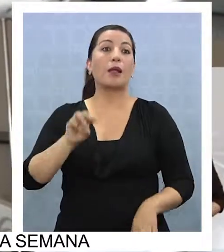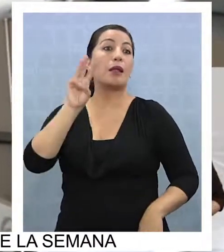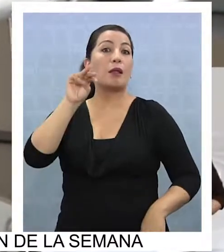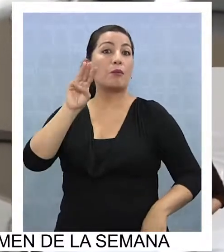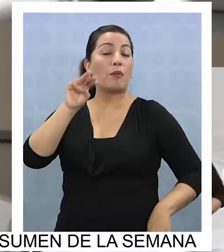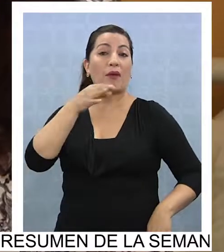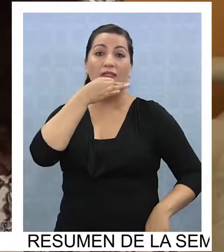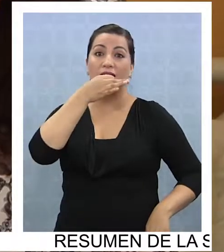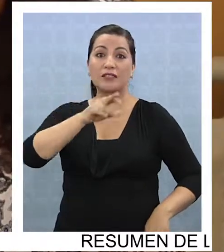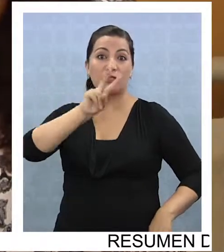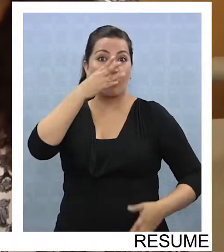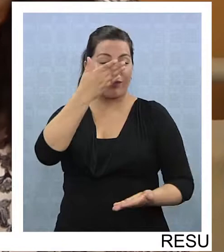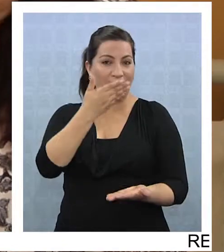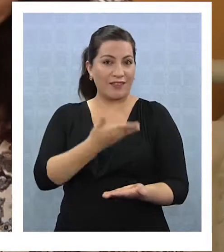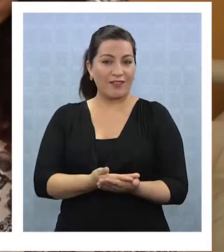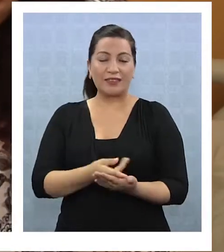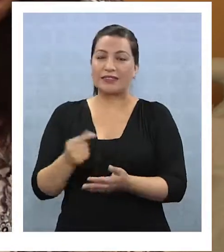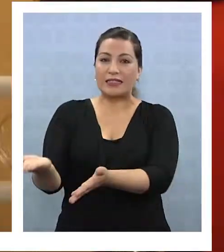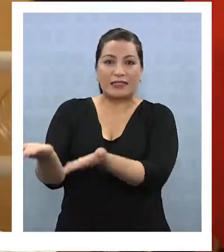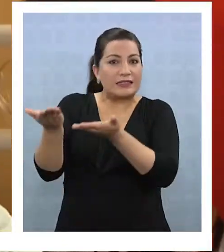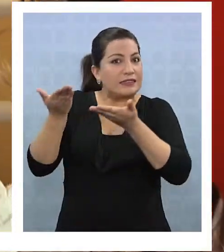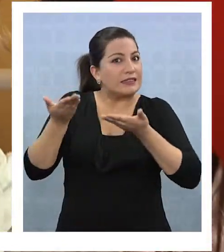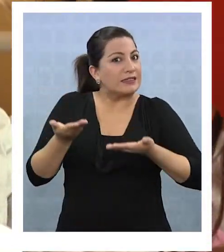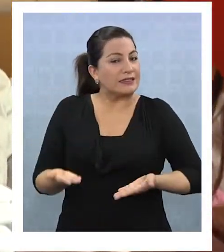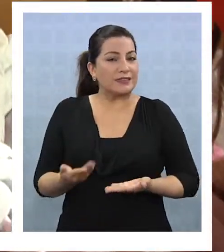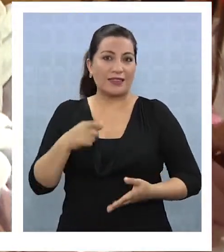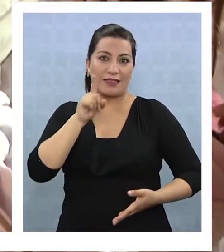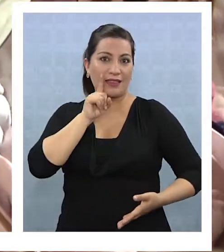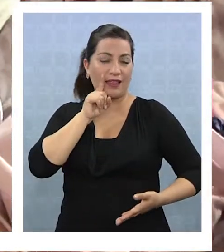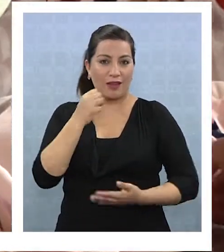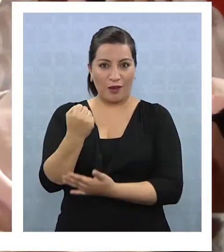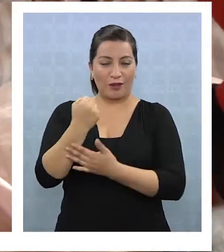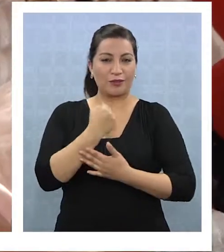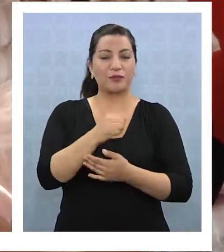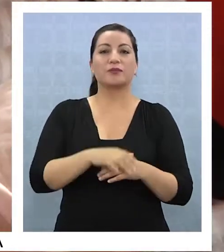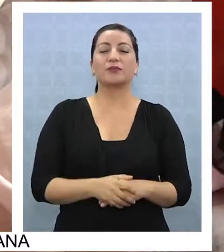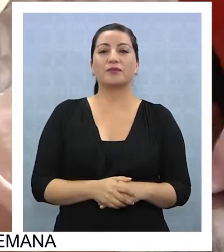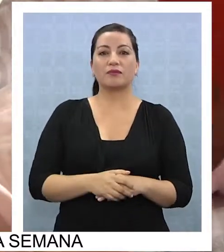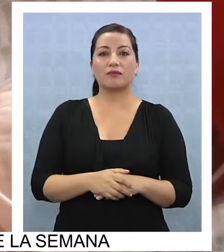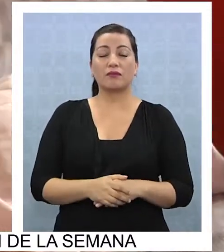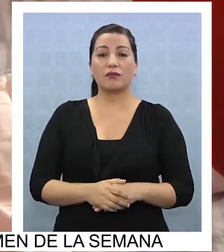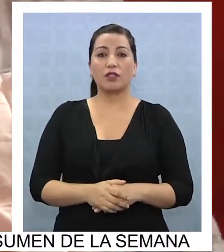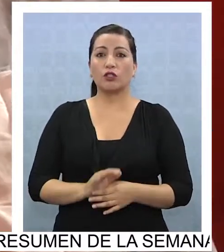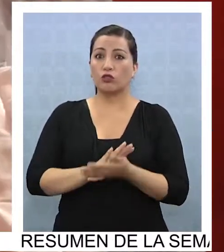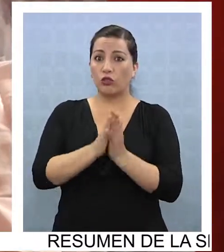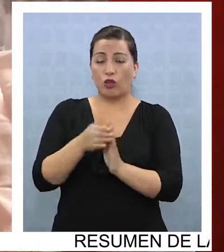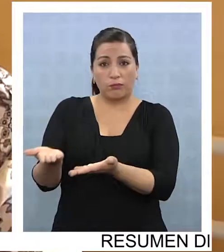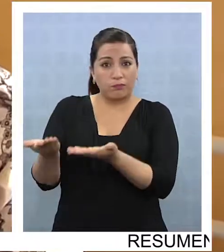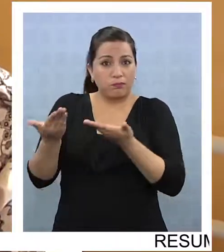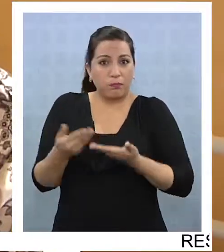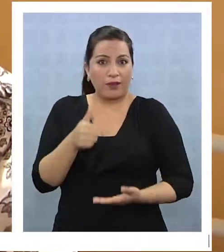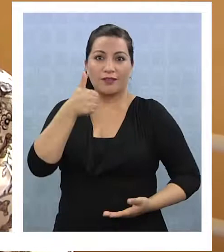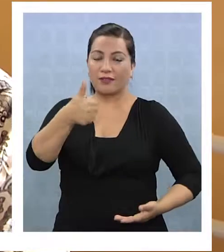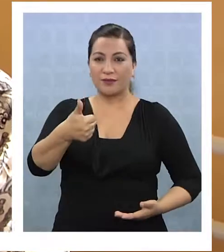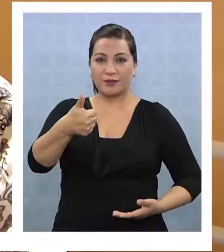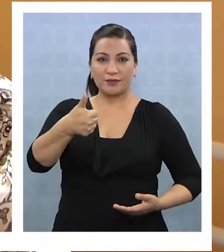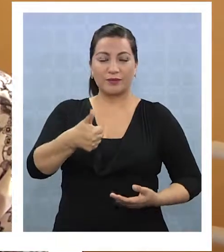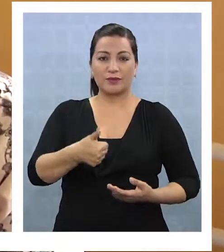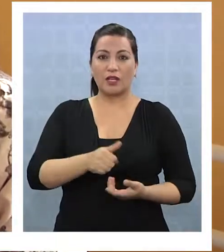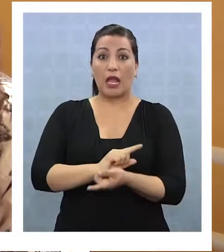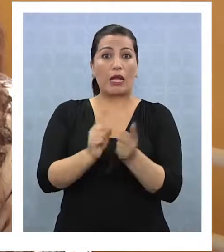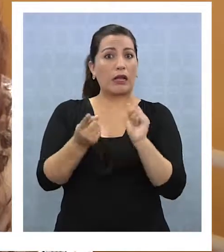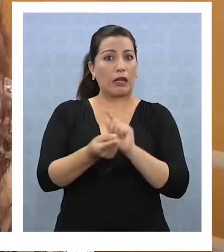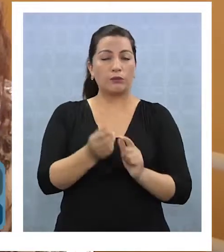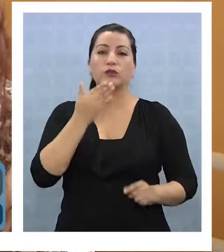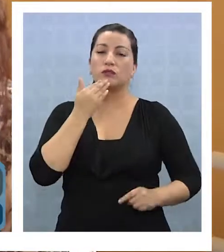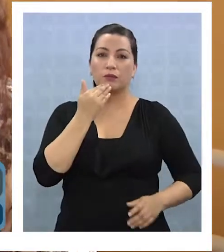madre, que ya es su segunda vez que recibe el beneficio. Está bien la entrega y el cambio